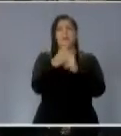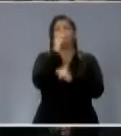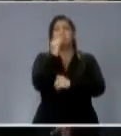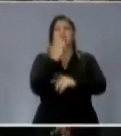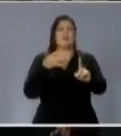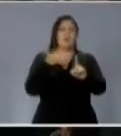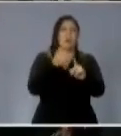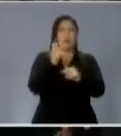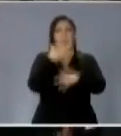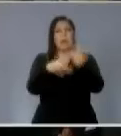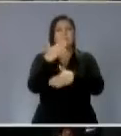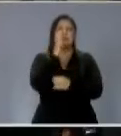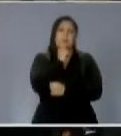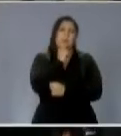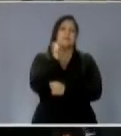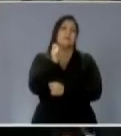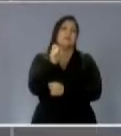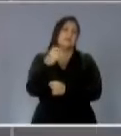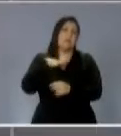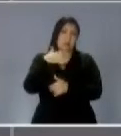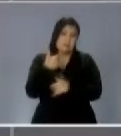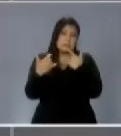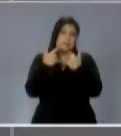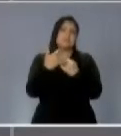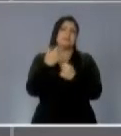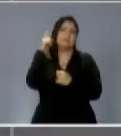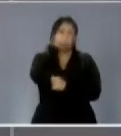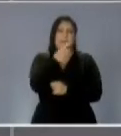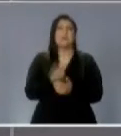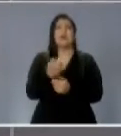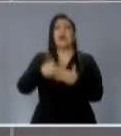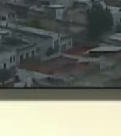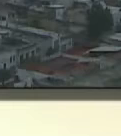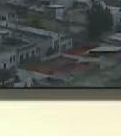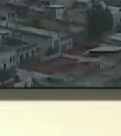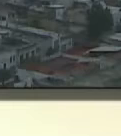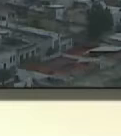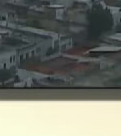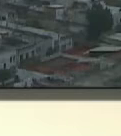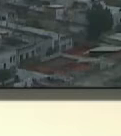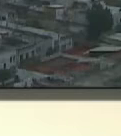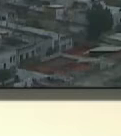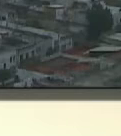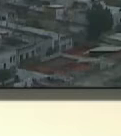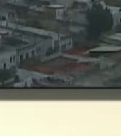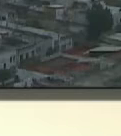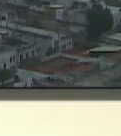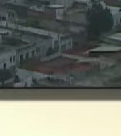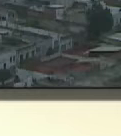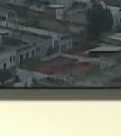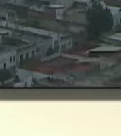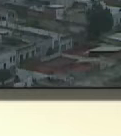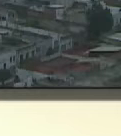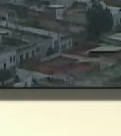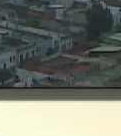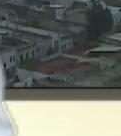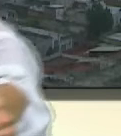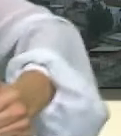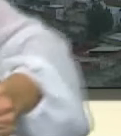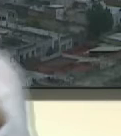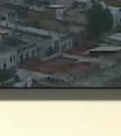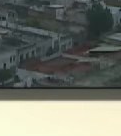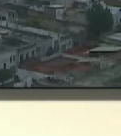referirme al caso de los 43 estudiantes de Ayotzinapa, Augusto, porque ayer ocurrió algo muy peculiar mientras